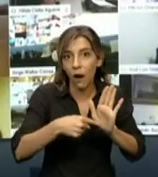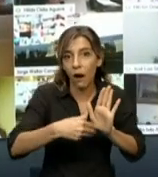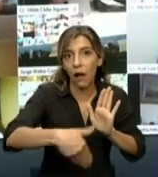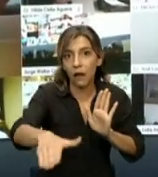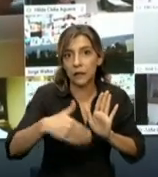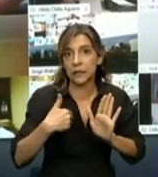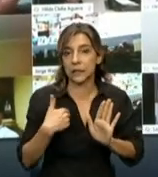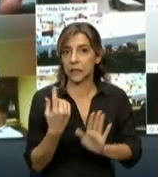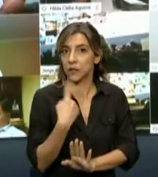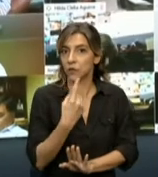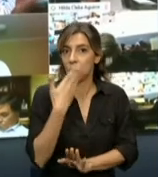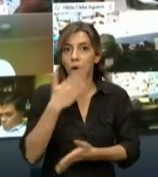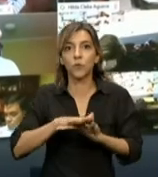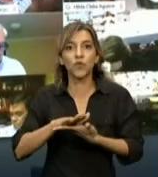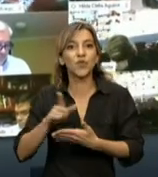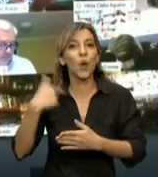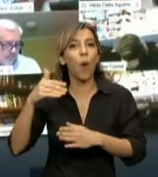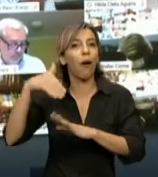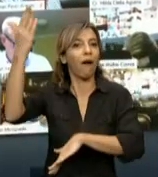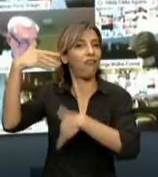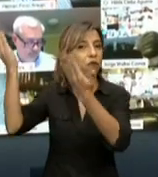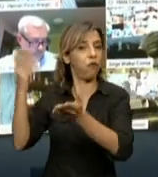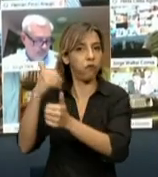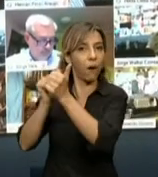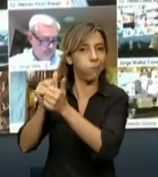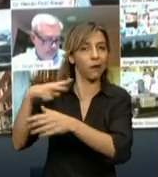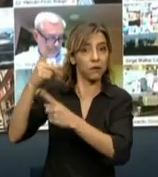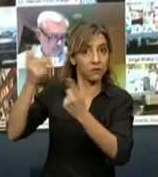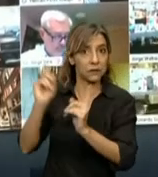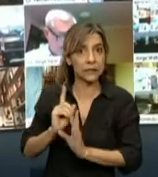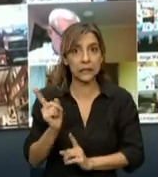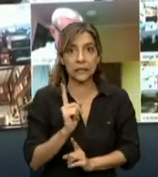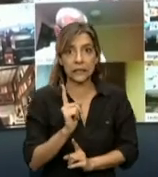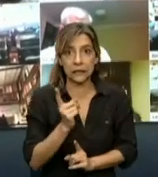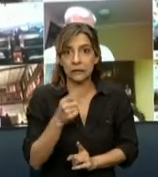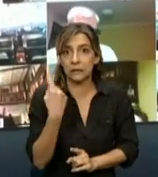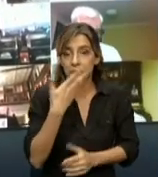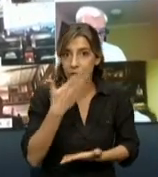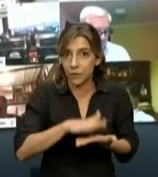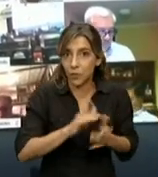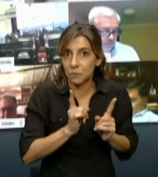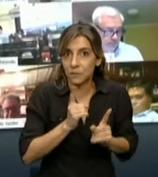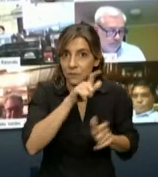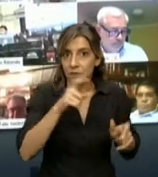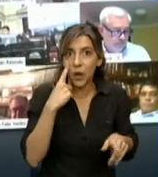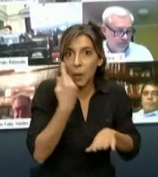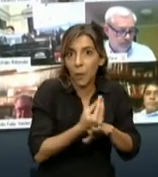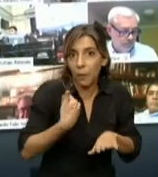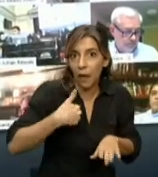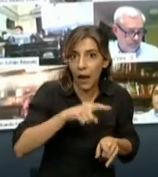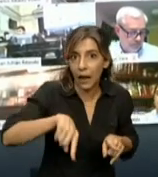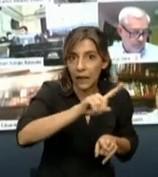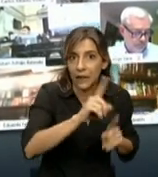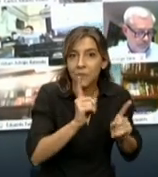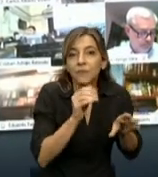solo estamos hablando, como digo, de los acreedores externos, sino que estamos hablando de nuestros propios ciudadanos y de su fondo que ha